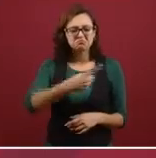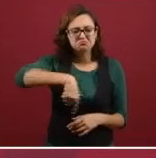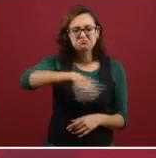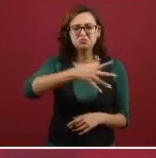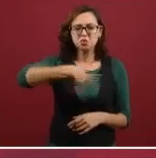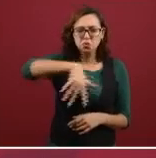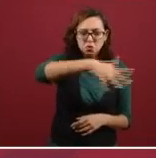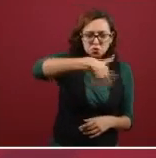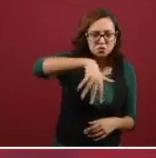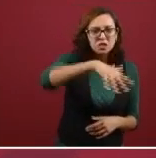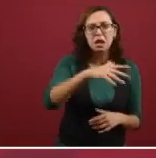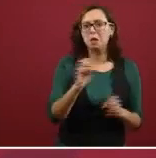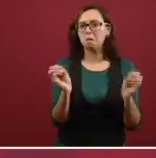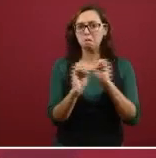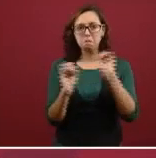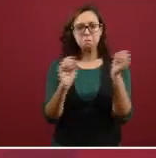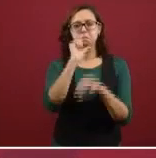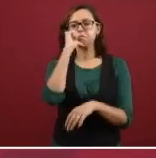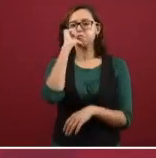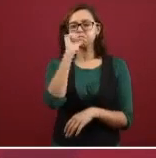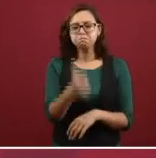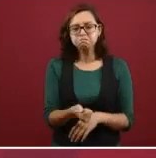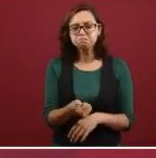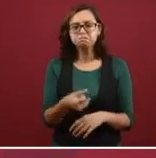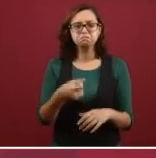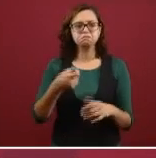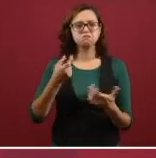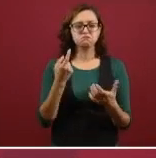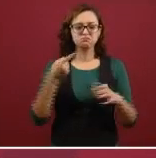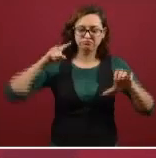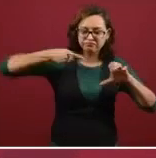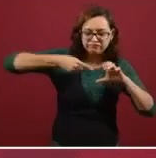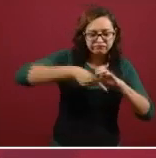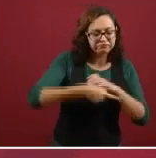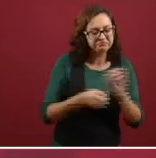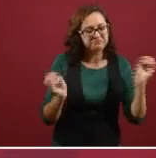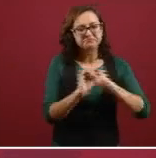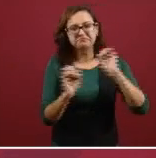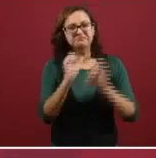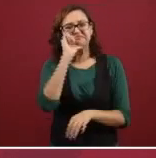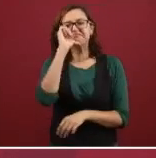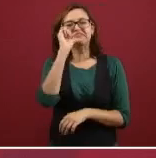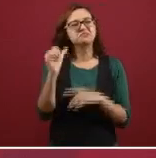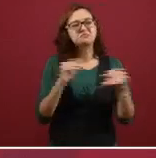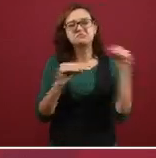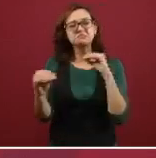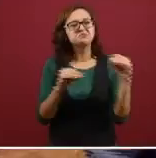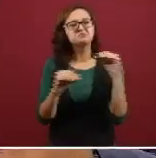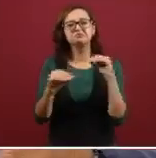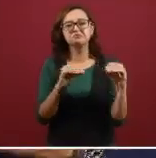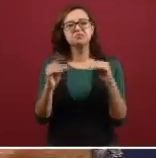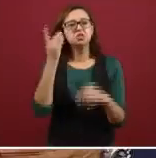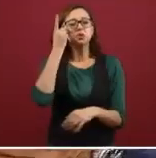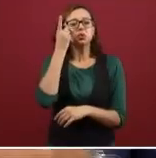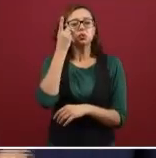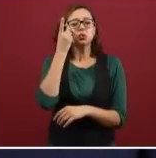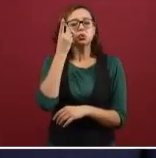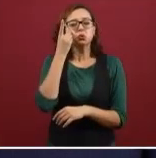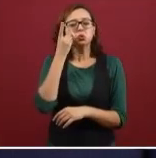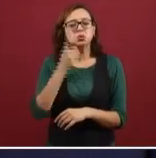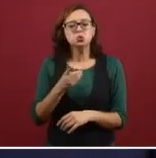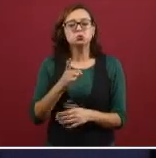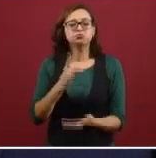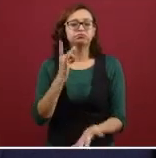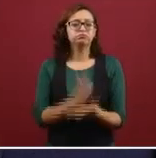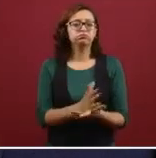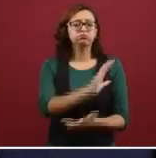explorando y perforando pozos para extraer petróleo. Tienen ahí sus